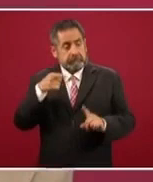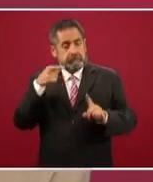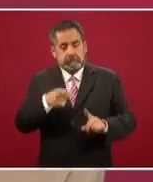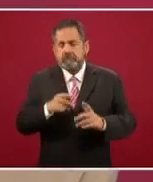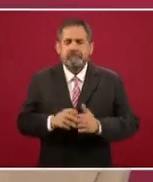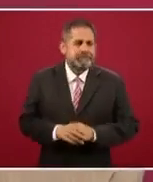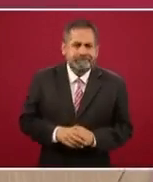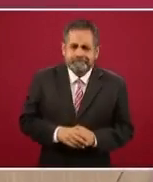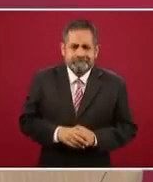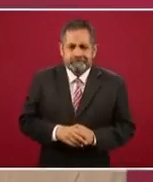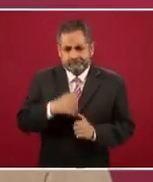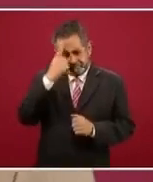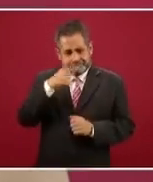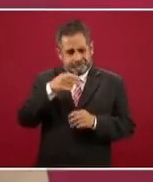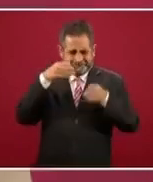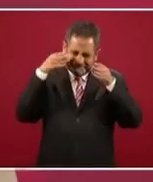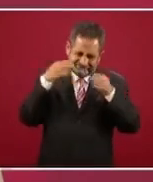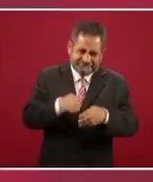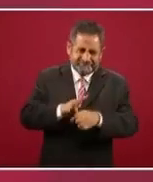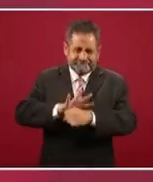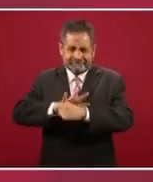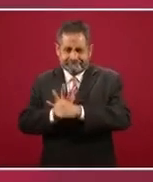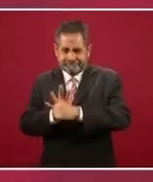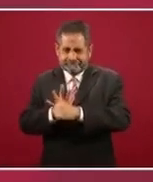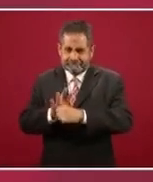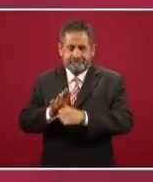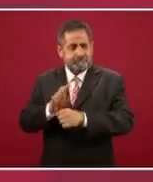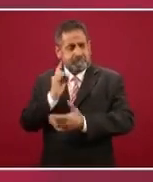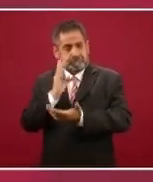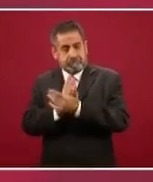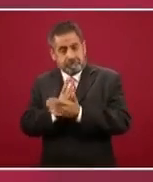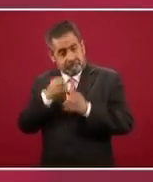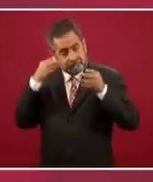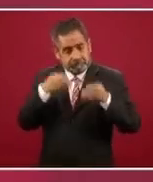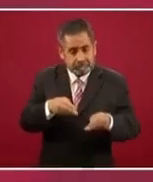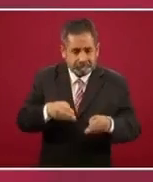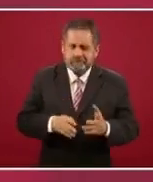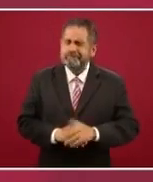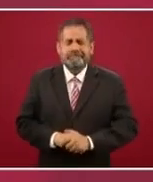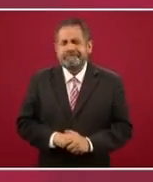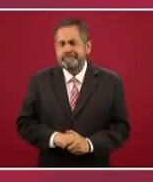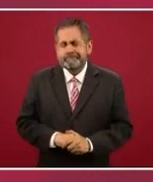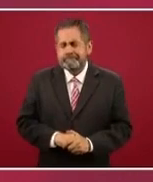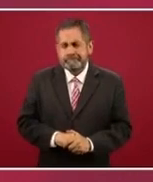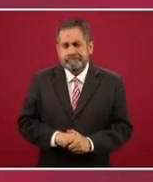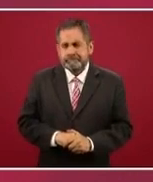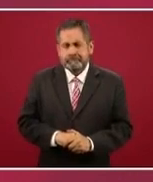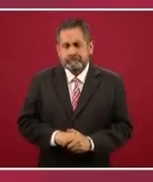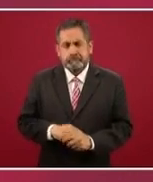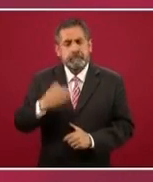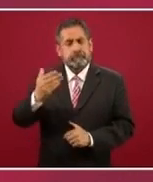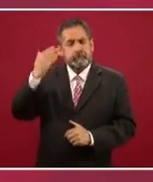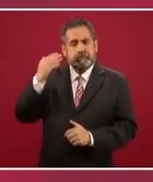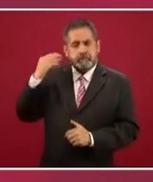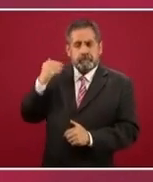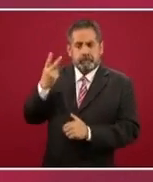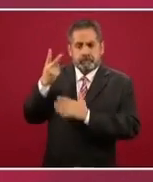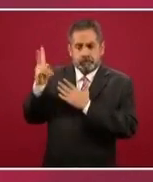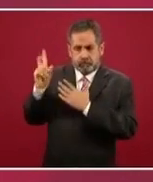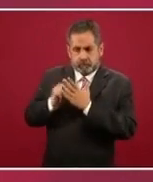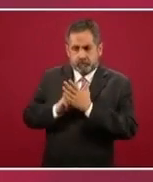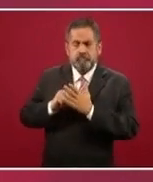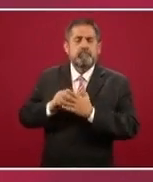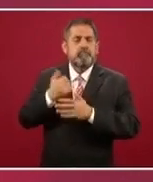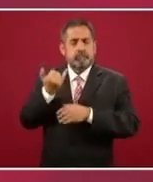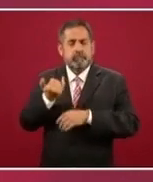específicamente diseñado para el coronavirus. Como lo hemos venido comentando desde hace dos meses y lo hacemos ahora de manera dos veces